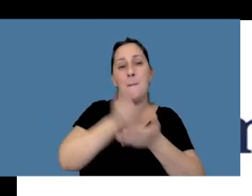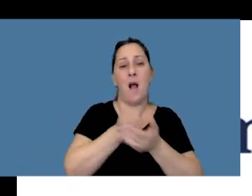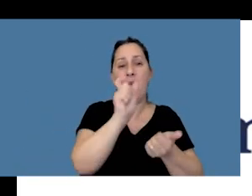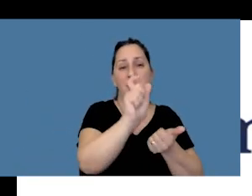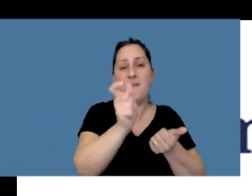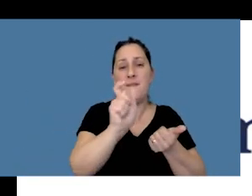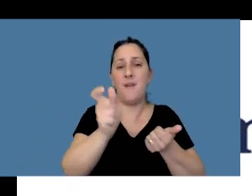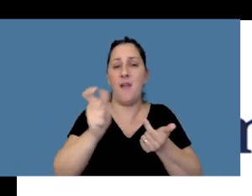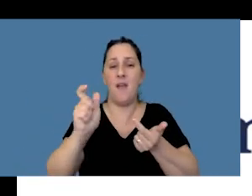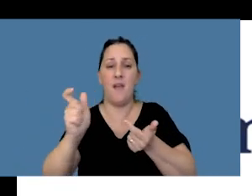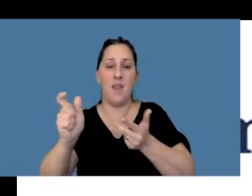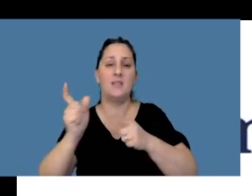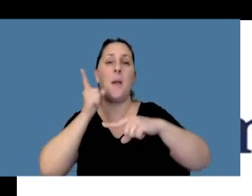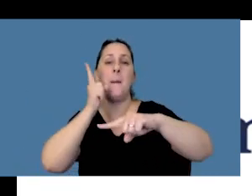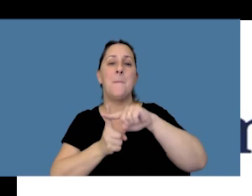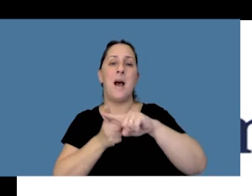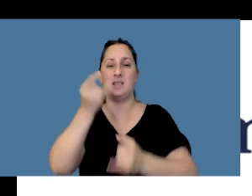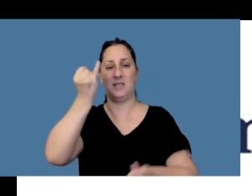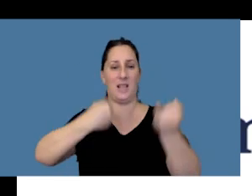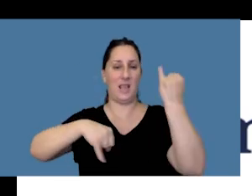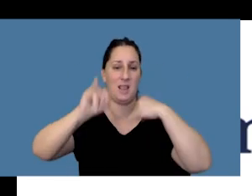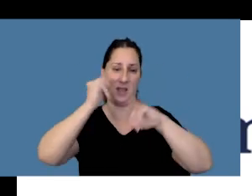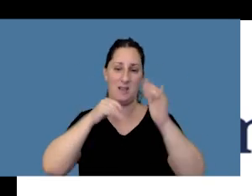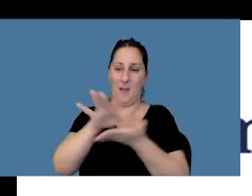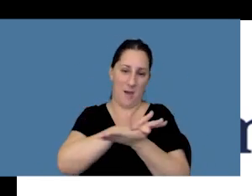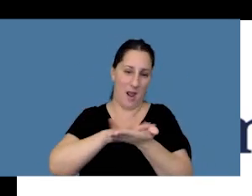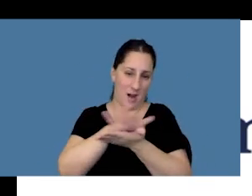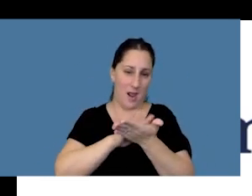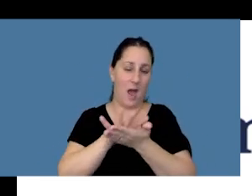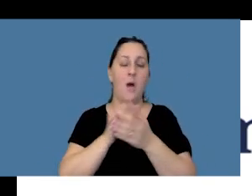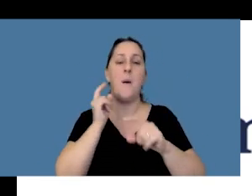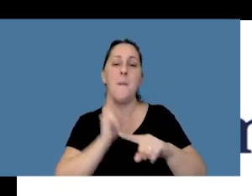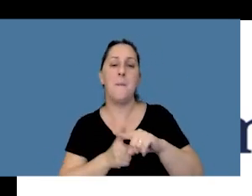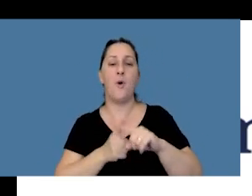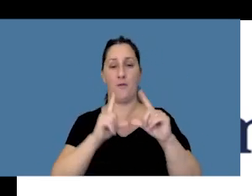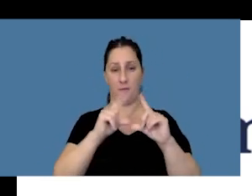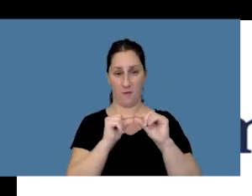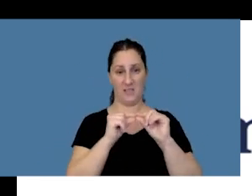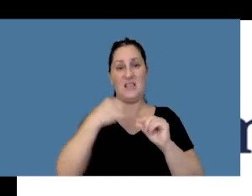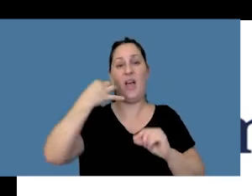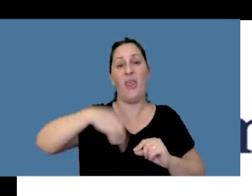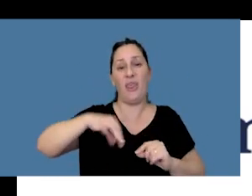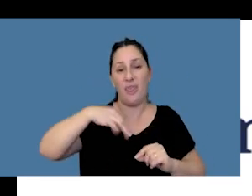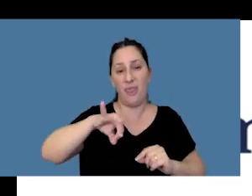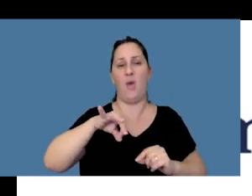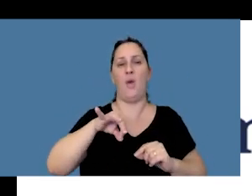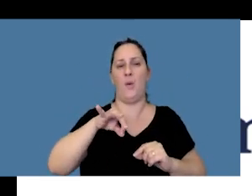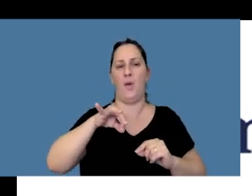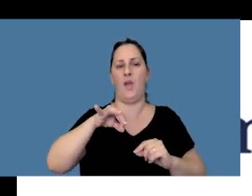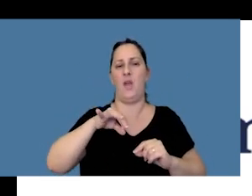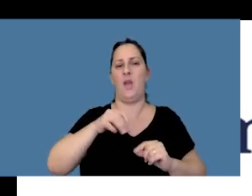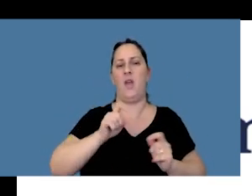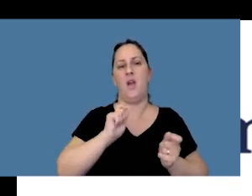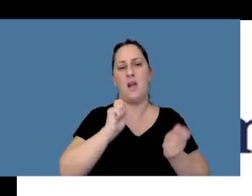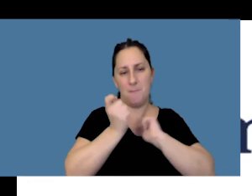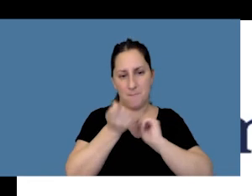diferencias con más los intereses resarcitorios ocasionados entre la fecha en que debió haber efectuado cada